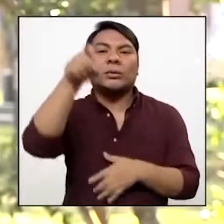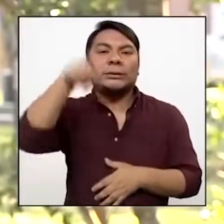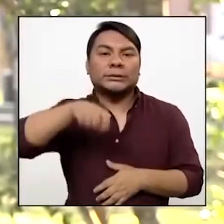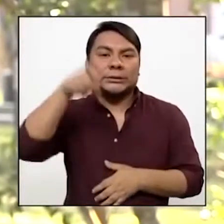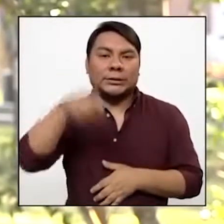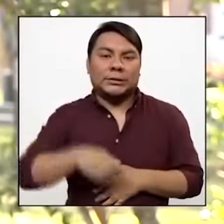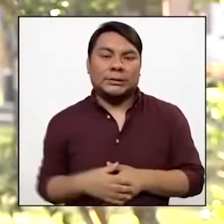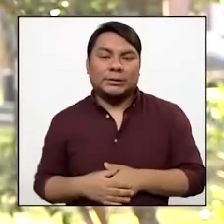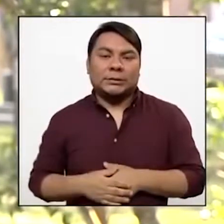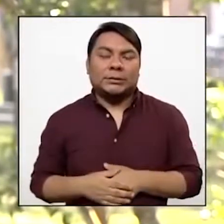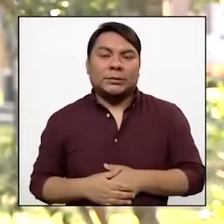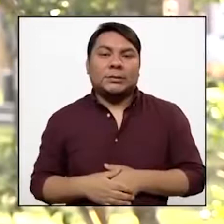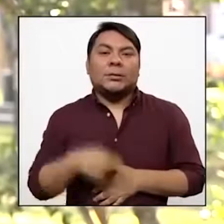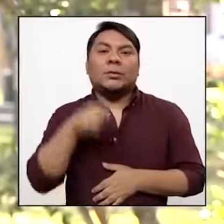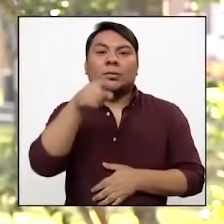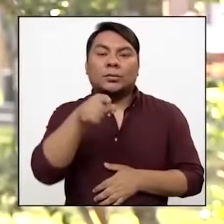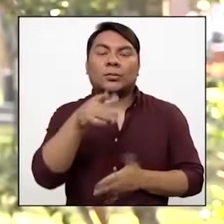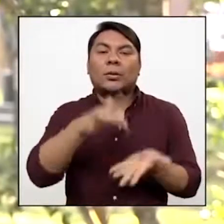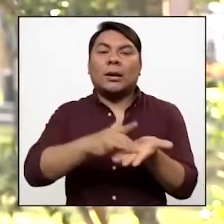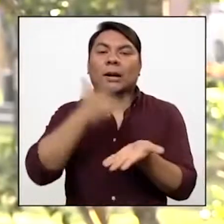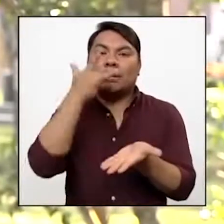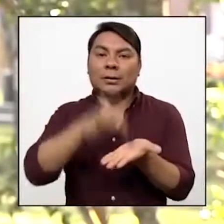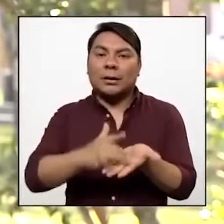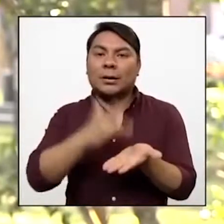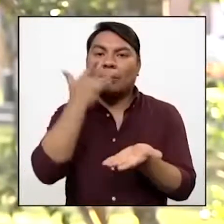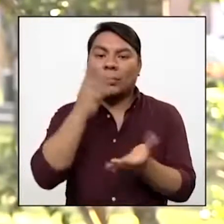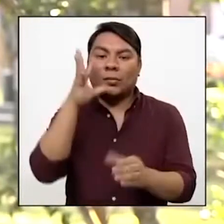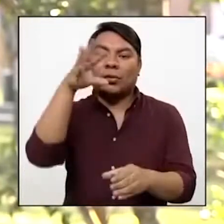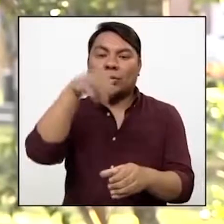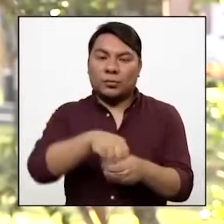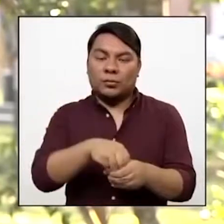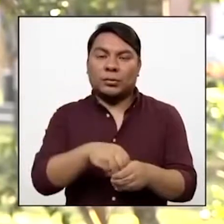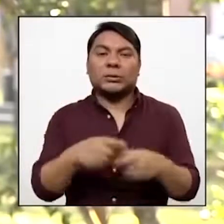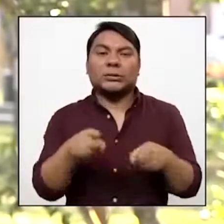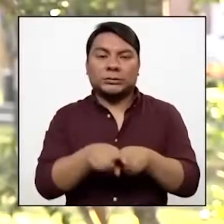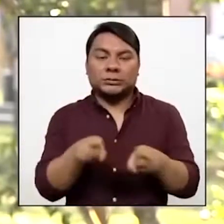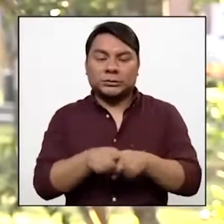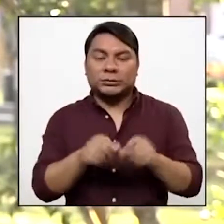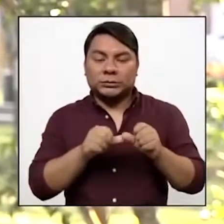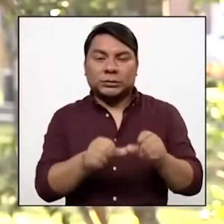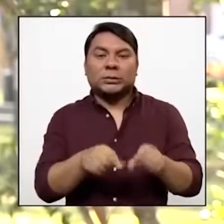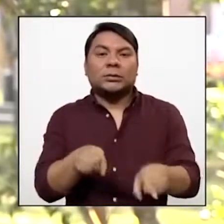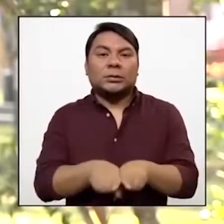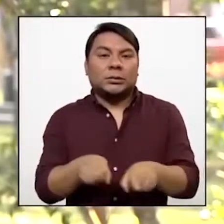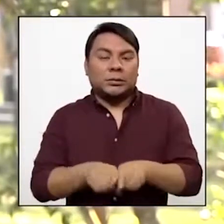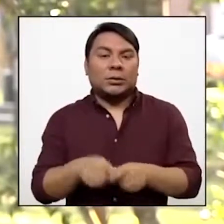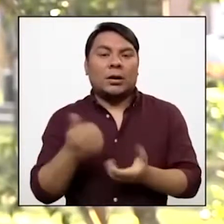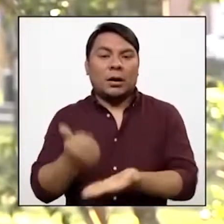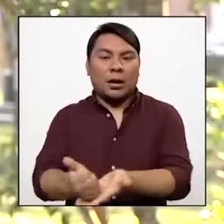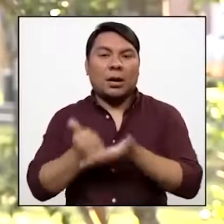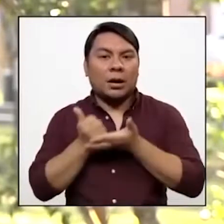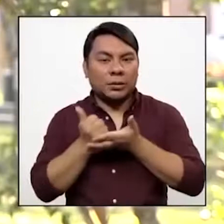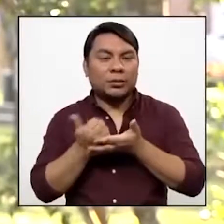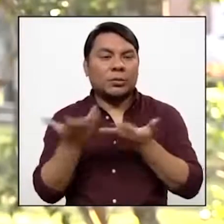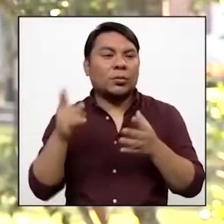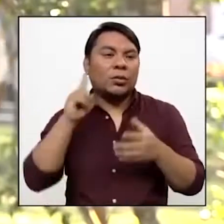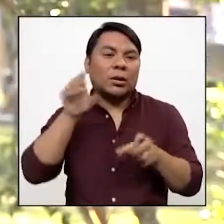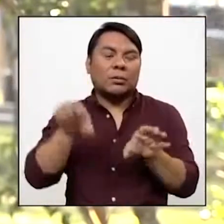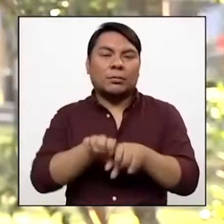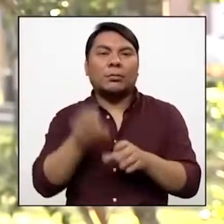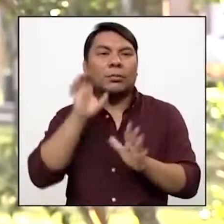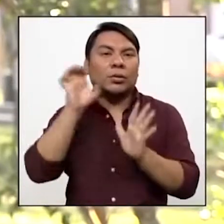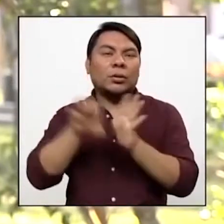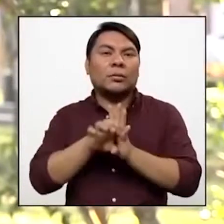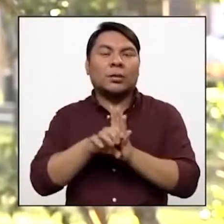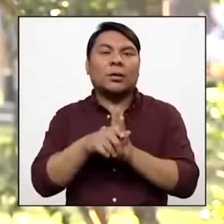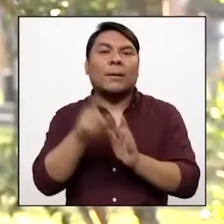necesidades. Nuestras medicinas permanentemente y actualizadas, nuestras ayudas biomecánicas también. Por